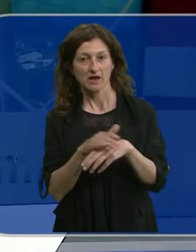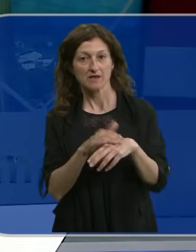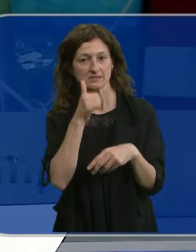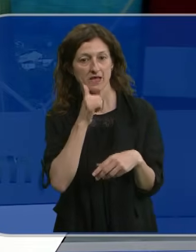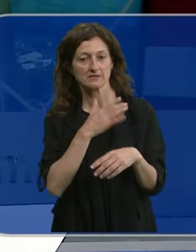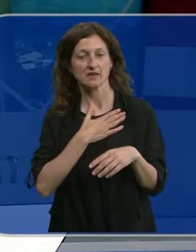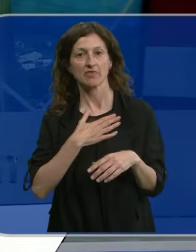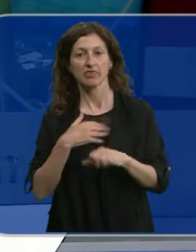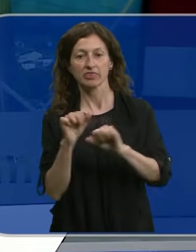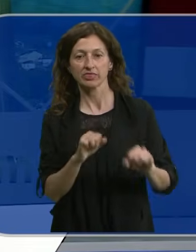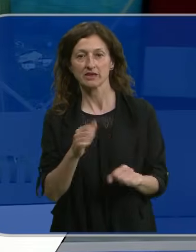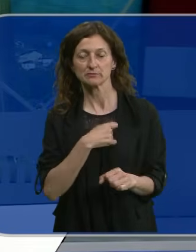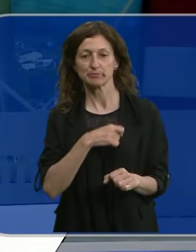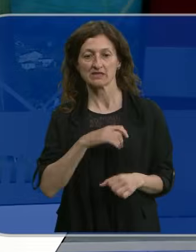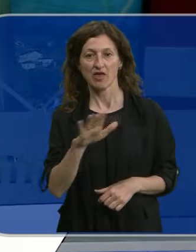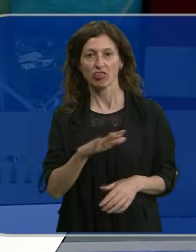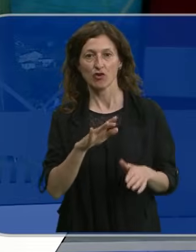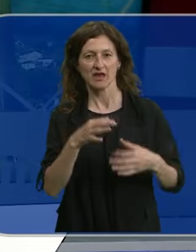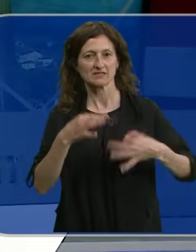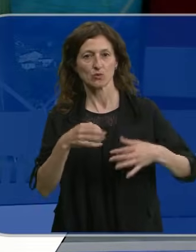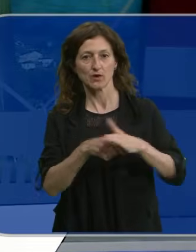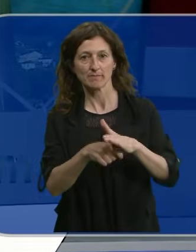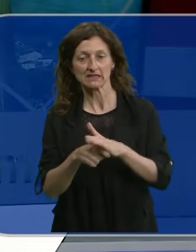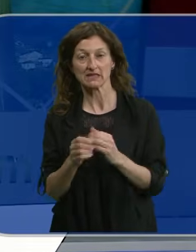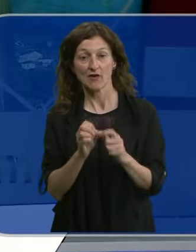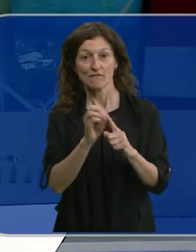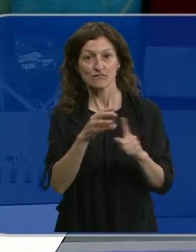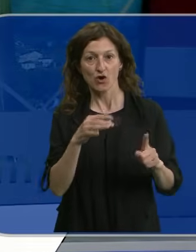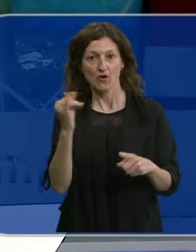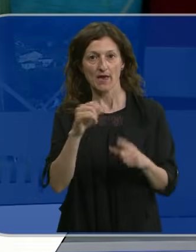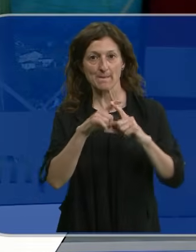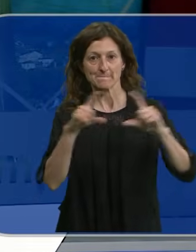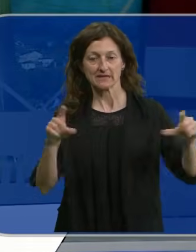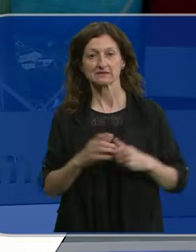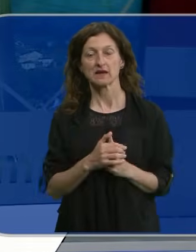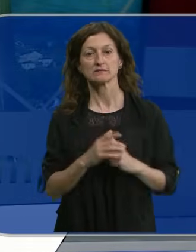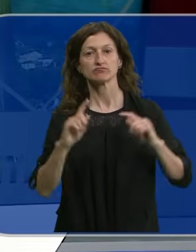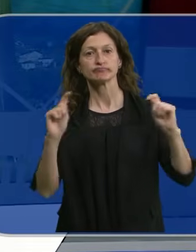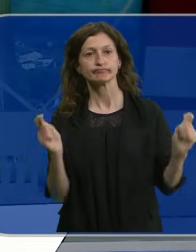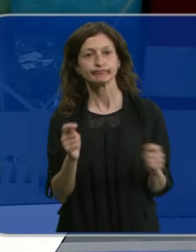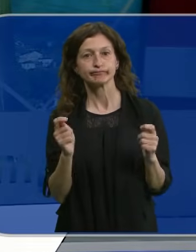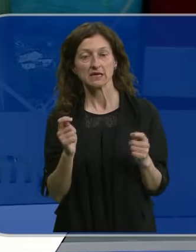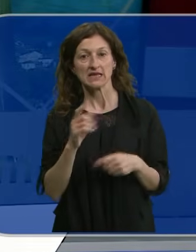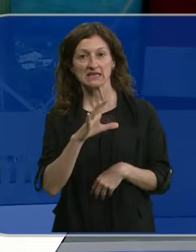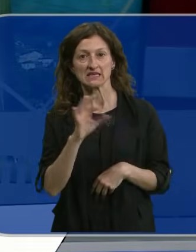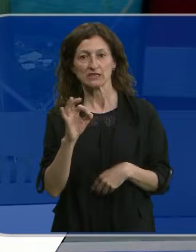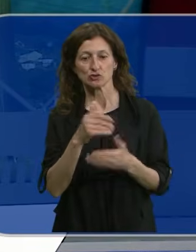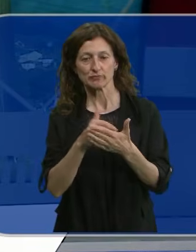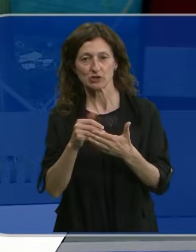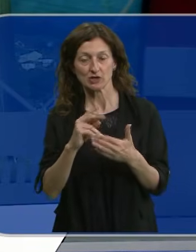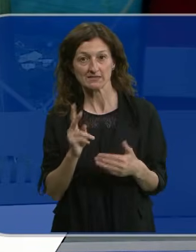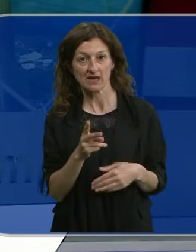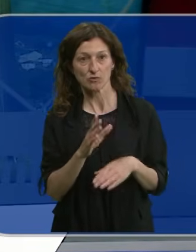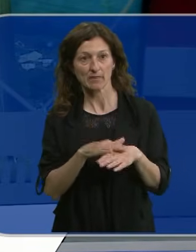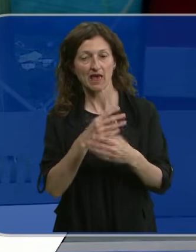Sánchez defiende a España como un lugar seguro para invertir. Lo ha hecho en un foro con empresarios en el que ha anunciado la adjudicación de 500 millones de